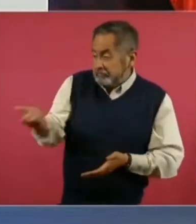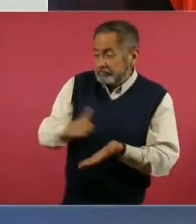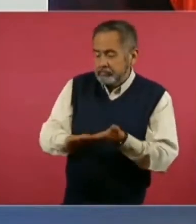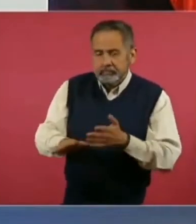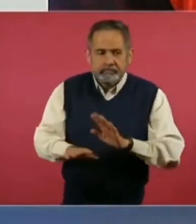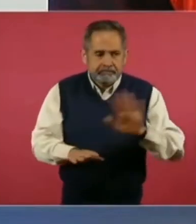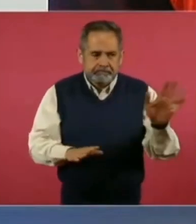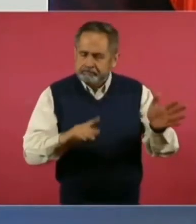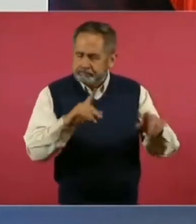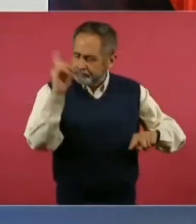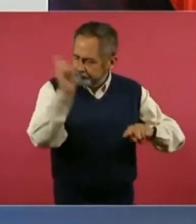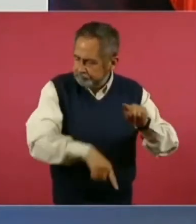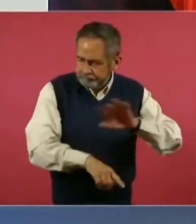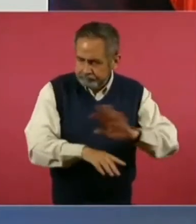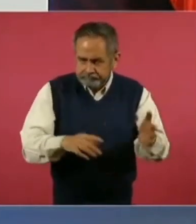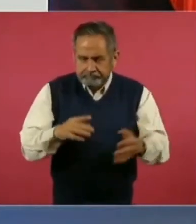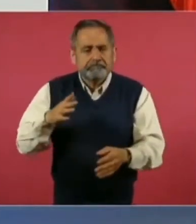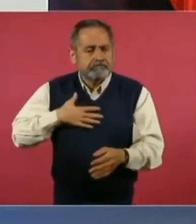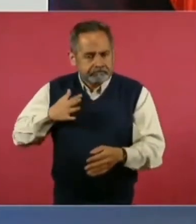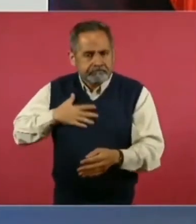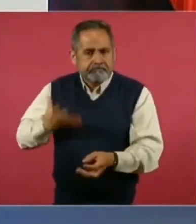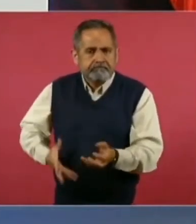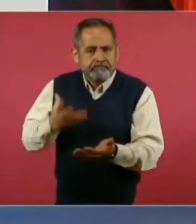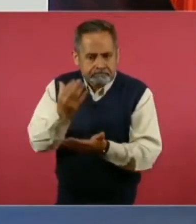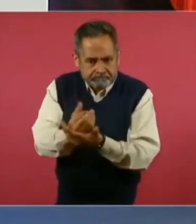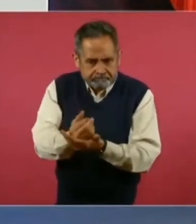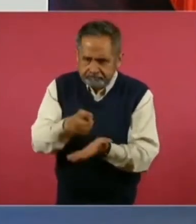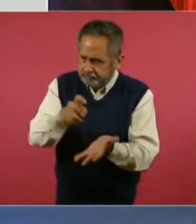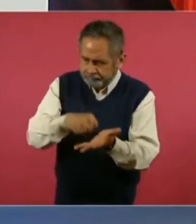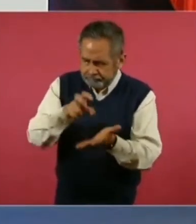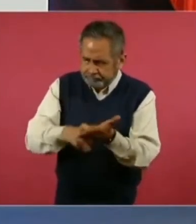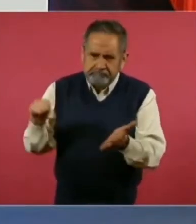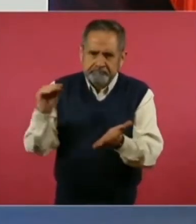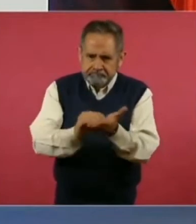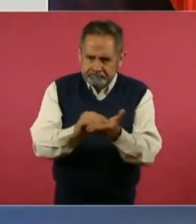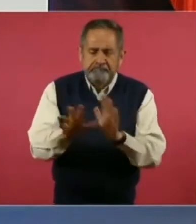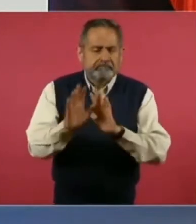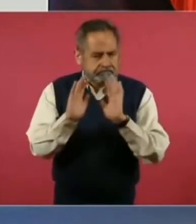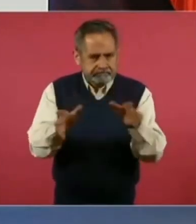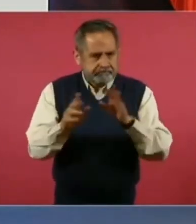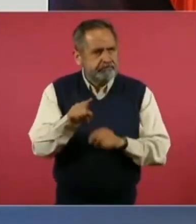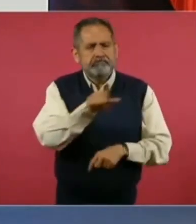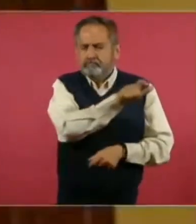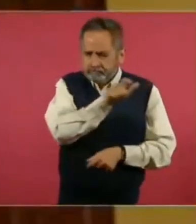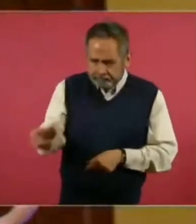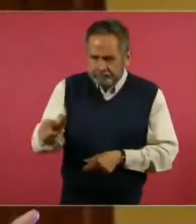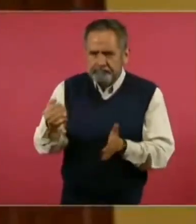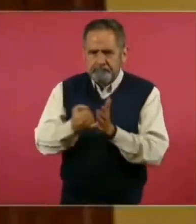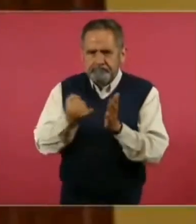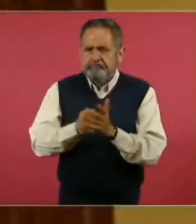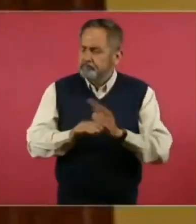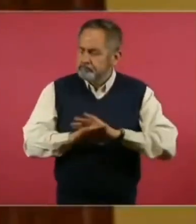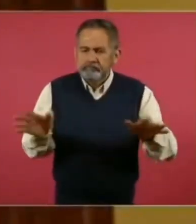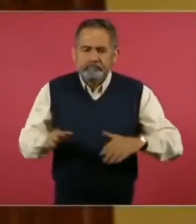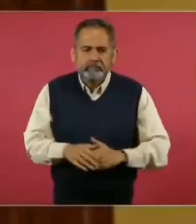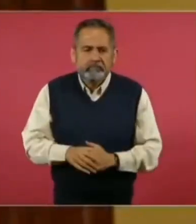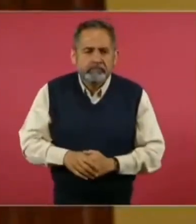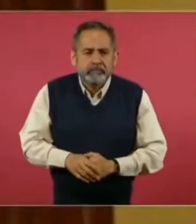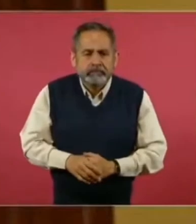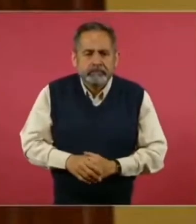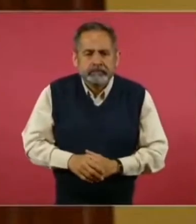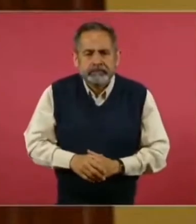ya se corrigió, porque logramos, cuando todavía no estaban